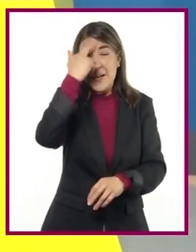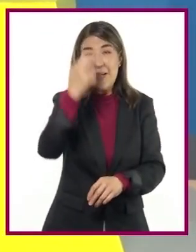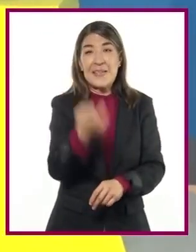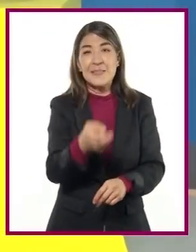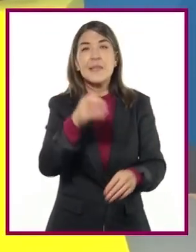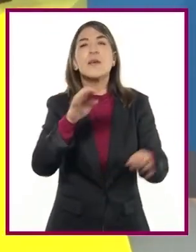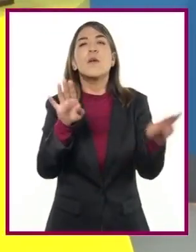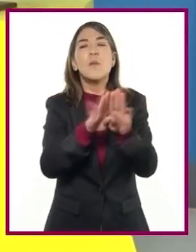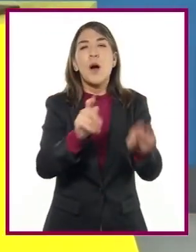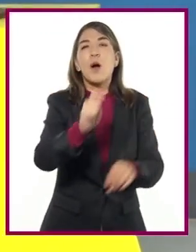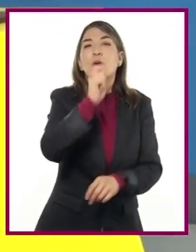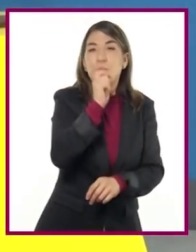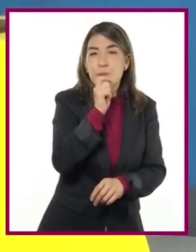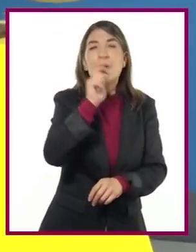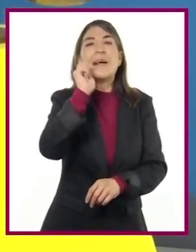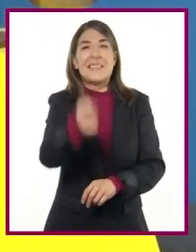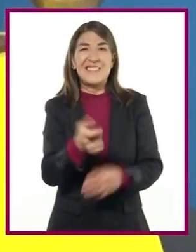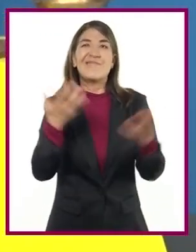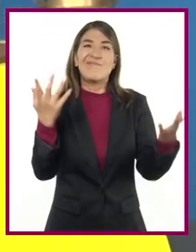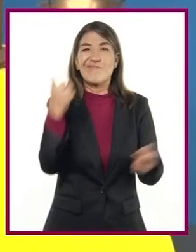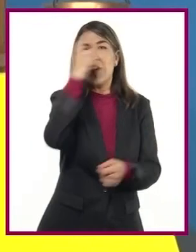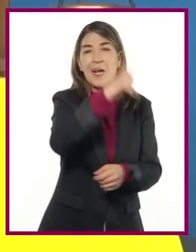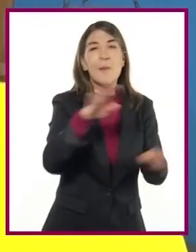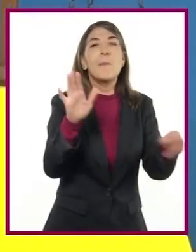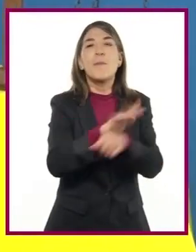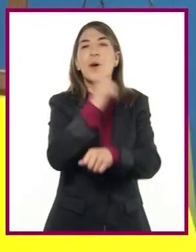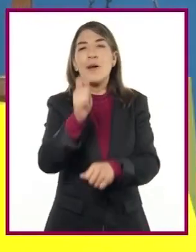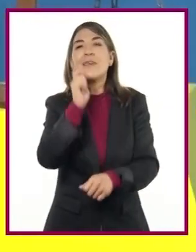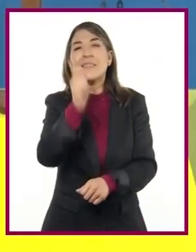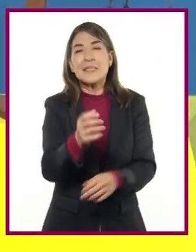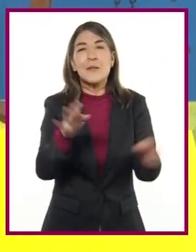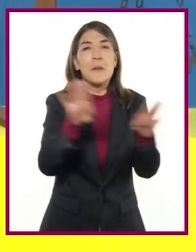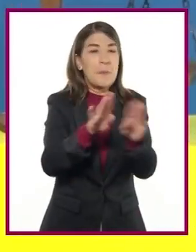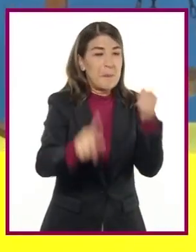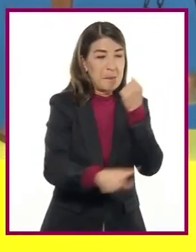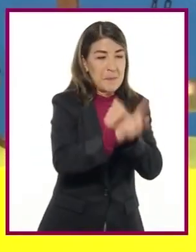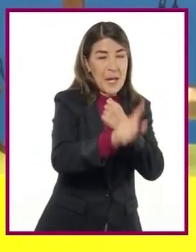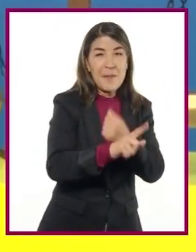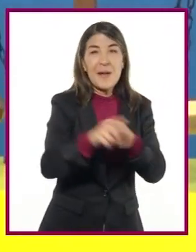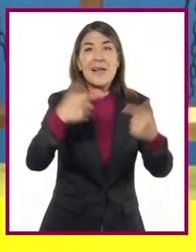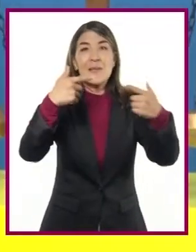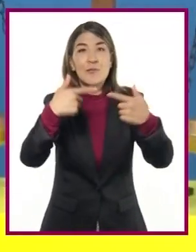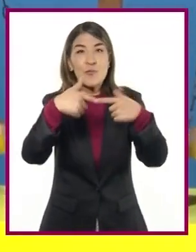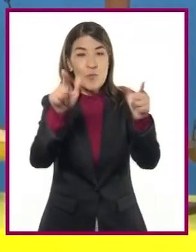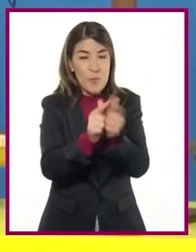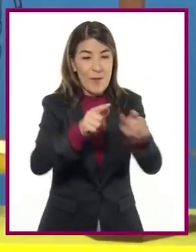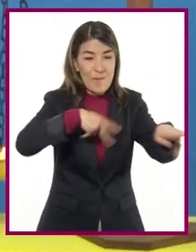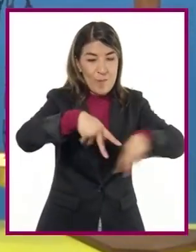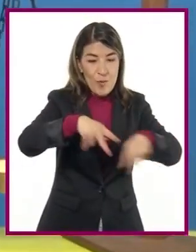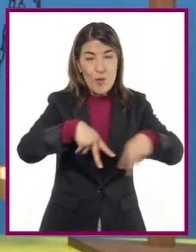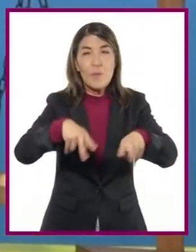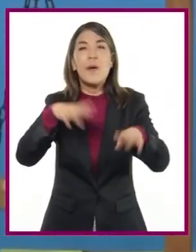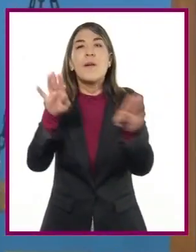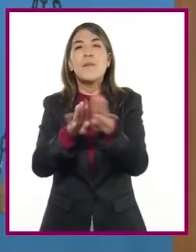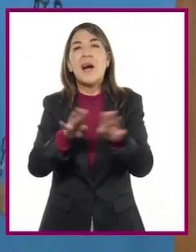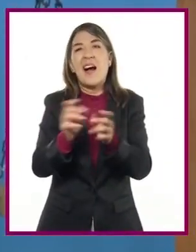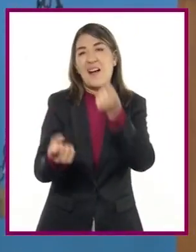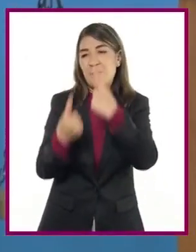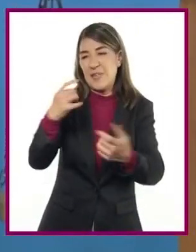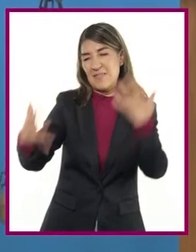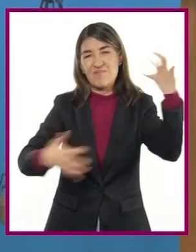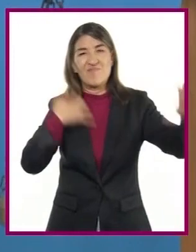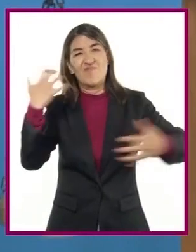de arbitraje es compleja, porque implica resolver casos en los que puede existir